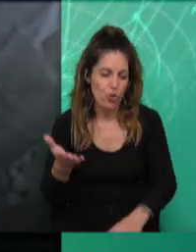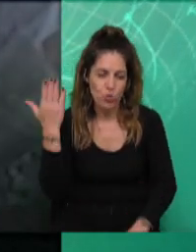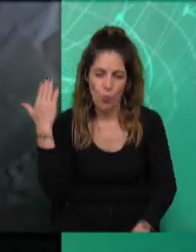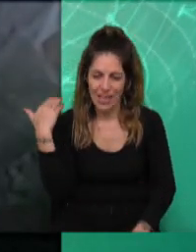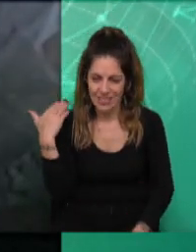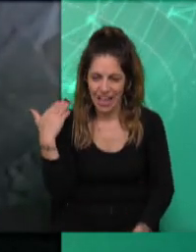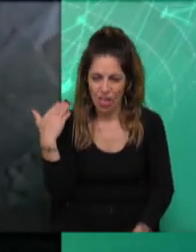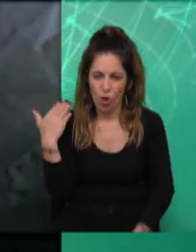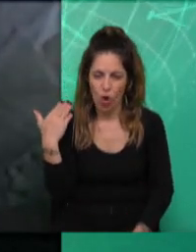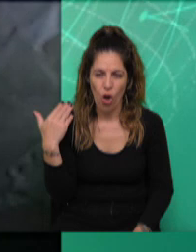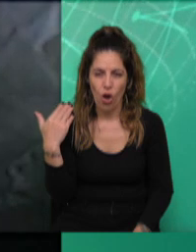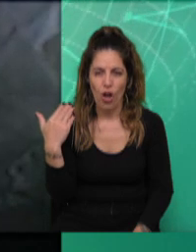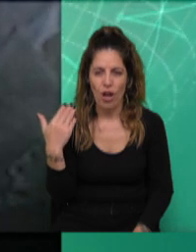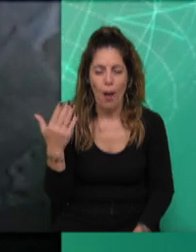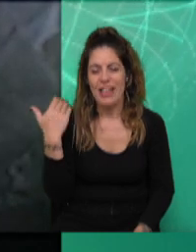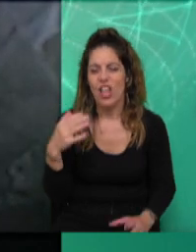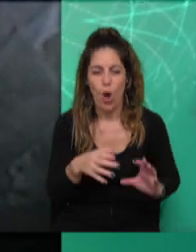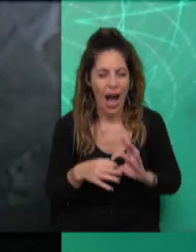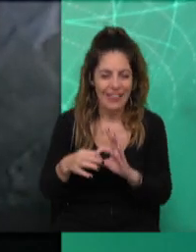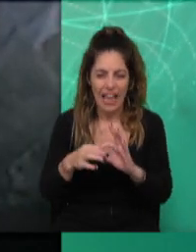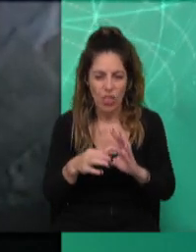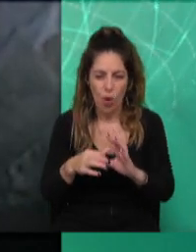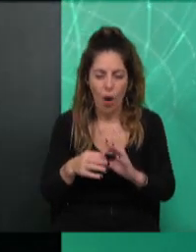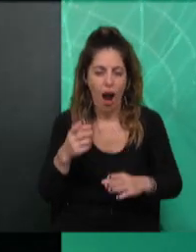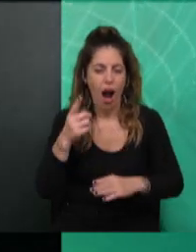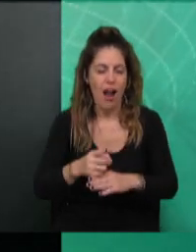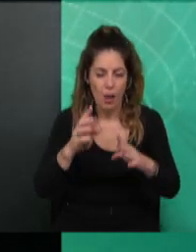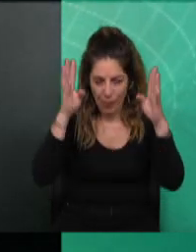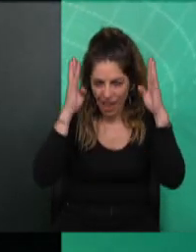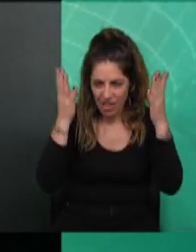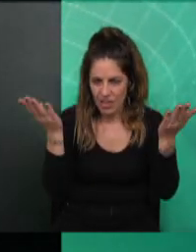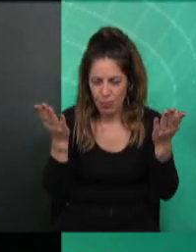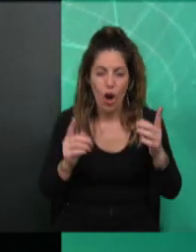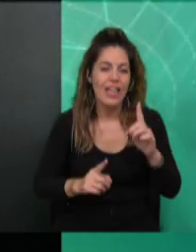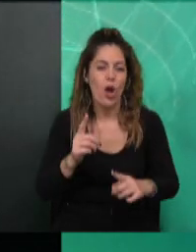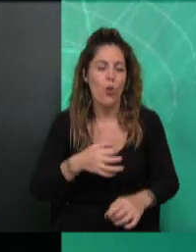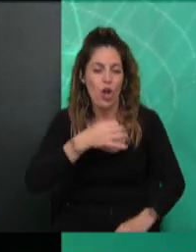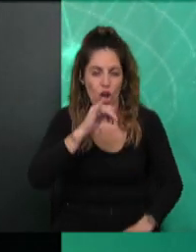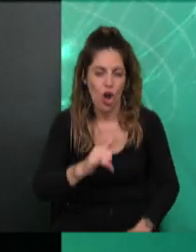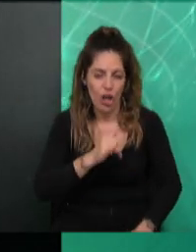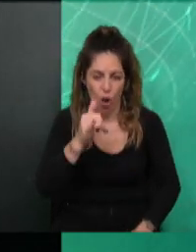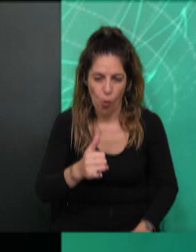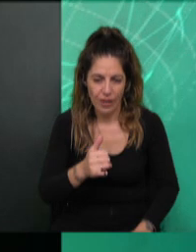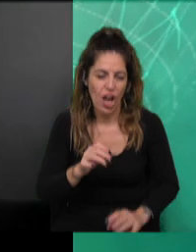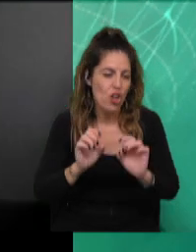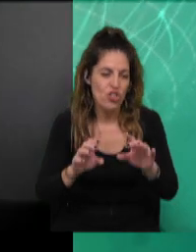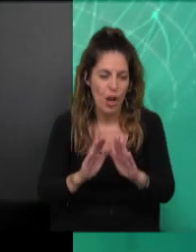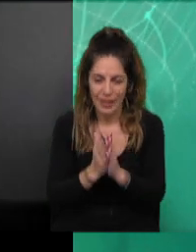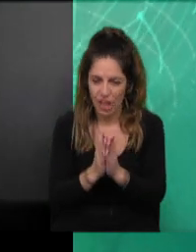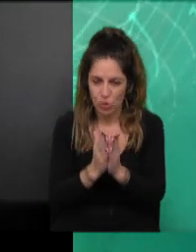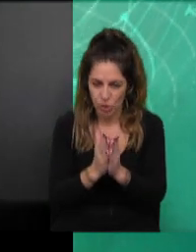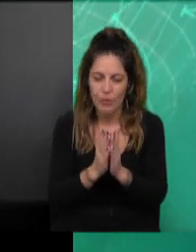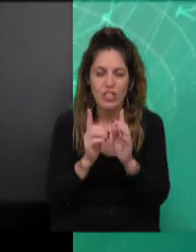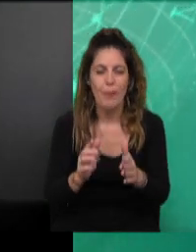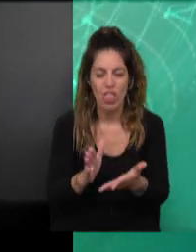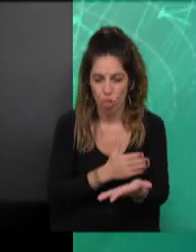con su pasado atado al imperialismo entonces Incluso en algunos de los relatos de él no solamente en su libro sino también en los